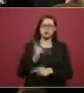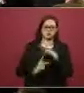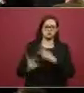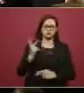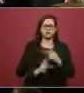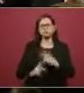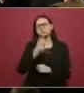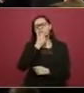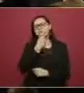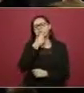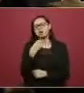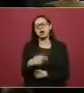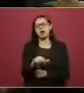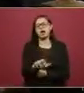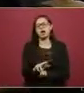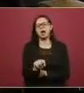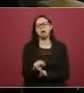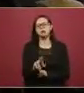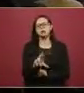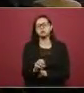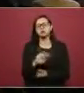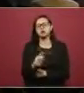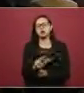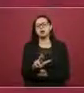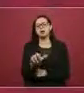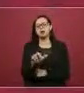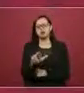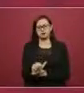Herrera. Y también otra buena noticia